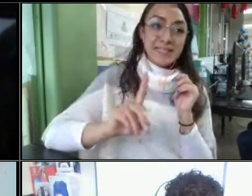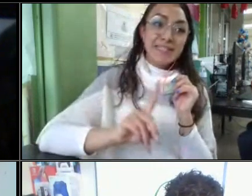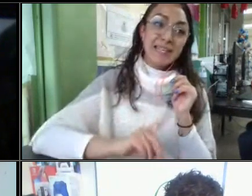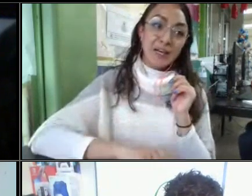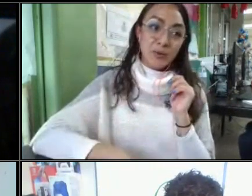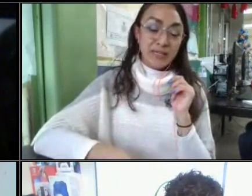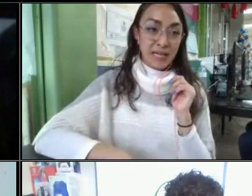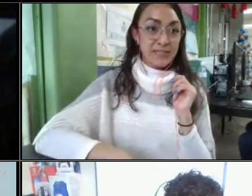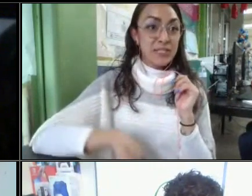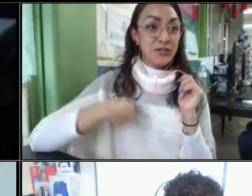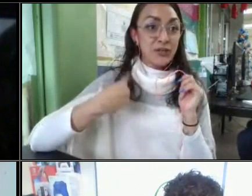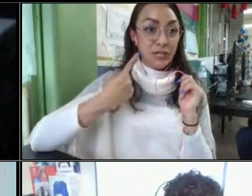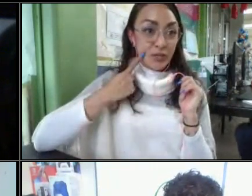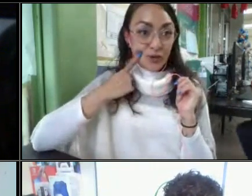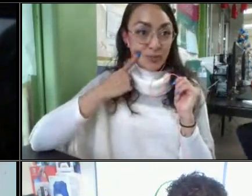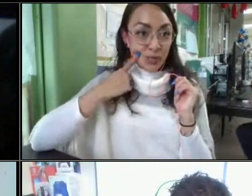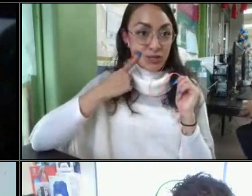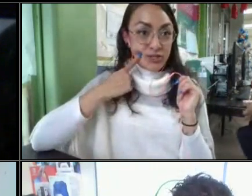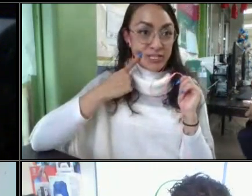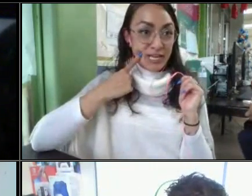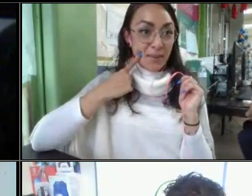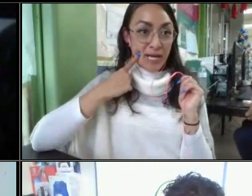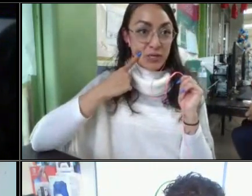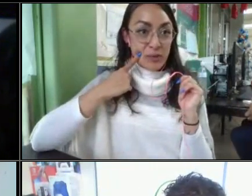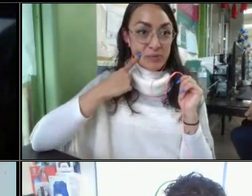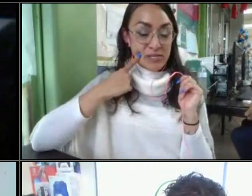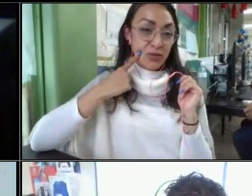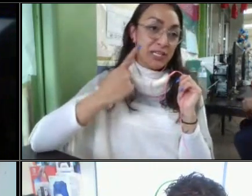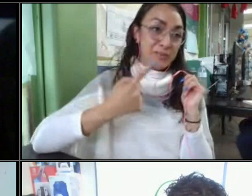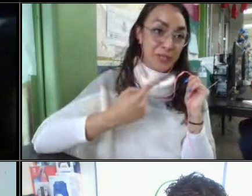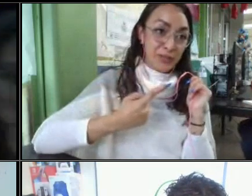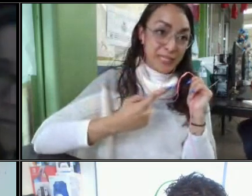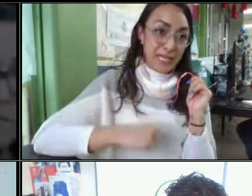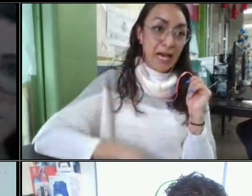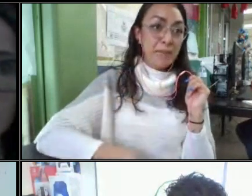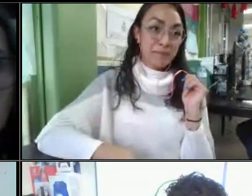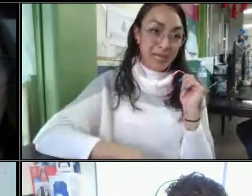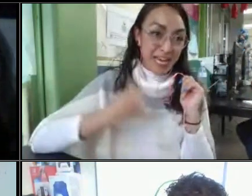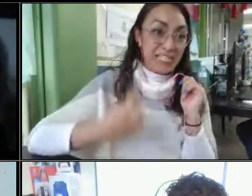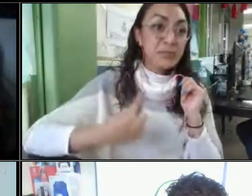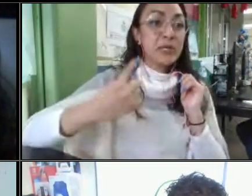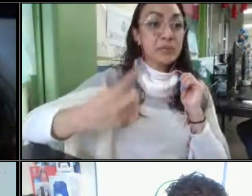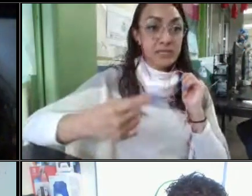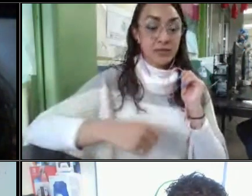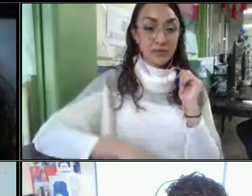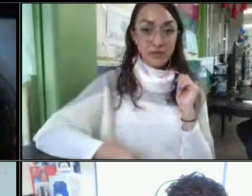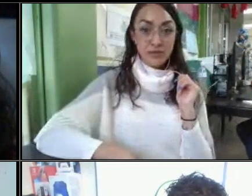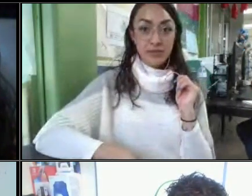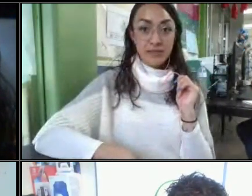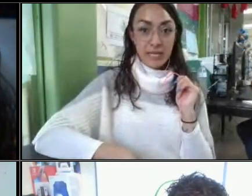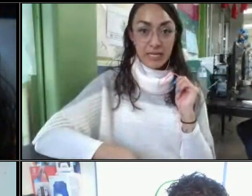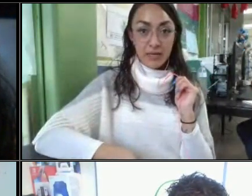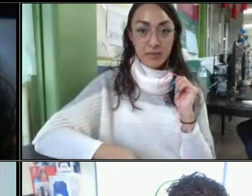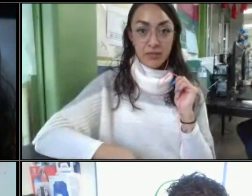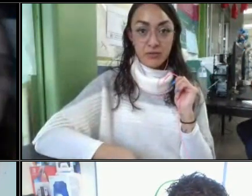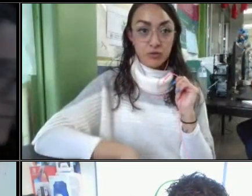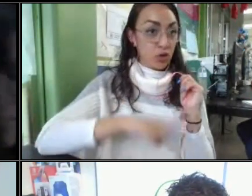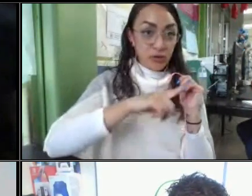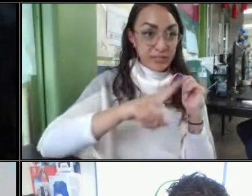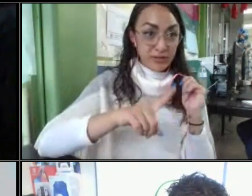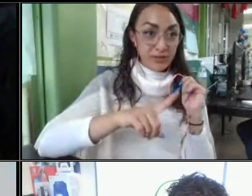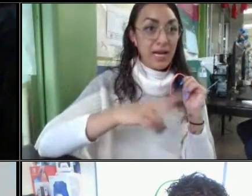Y aquí, si se dan cuenta, si yo lo digo con voz, diría baño, permiso, en español diría, ¿me das permiso de ir